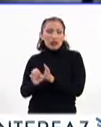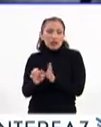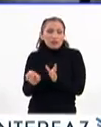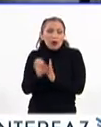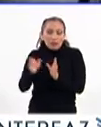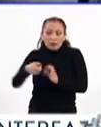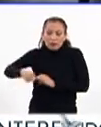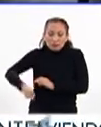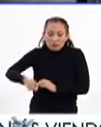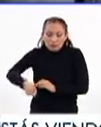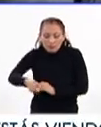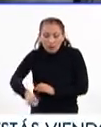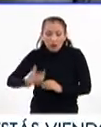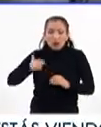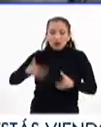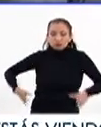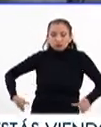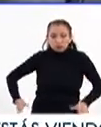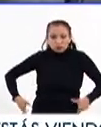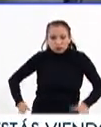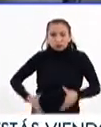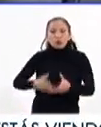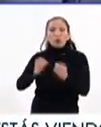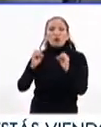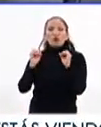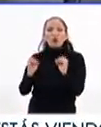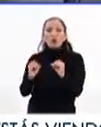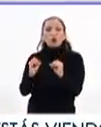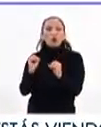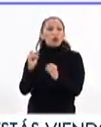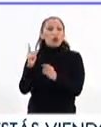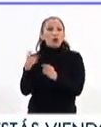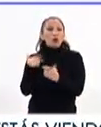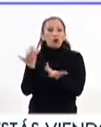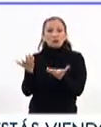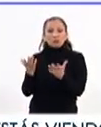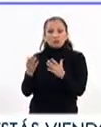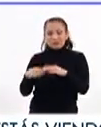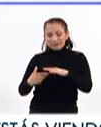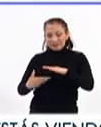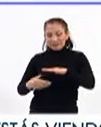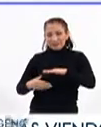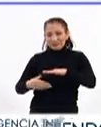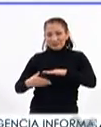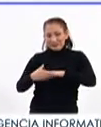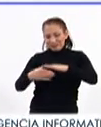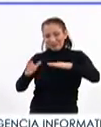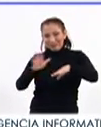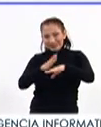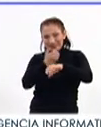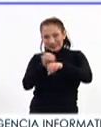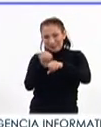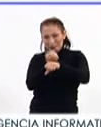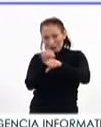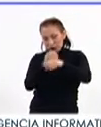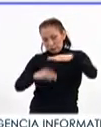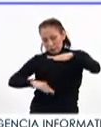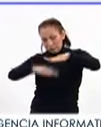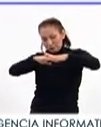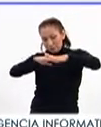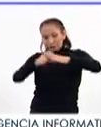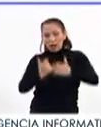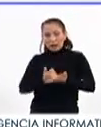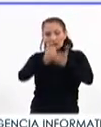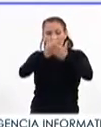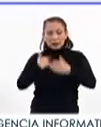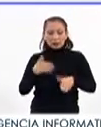ejemplo, un bastón, hasta una silla de ruedas, o aquellas plantillas que se colocan en el zapato para corregir la marcha de